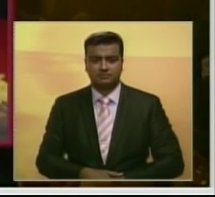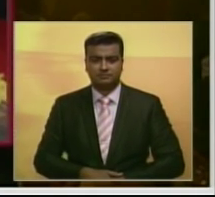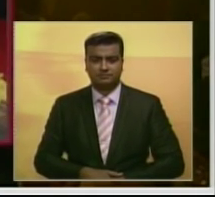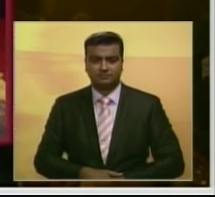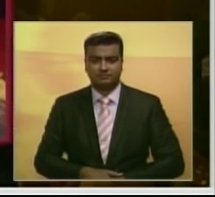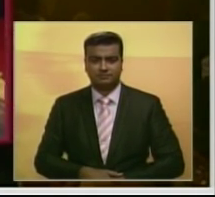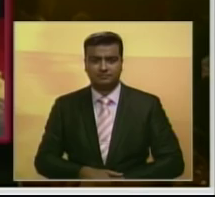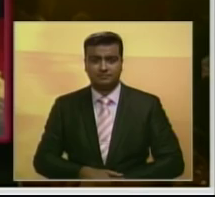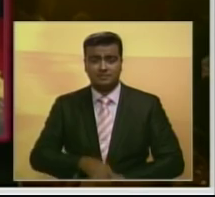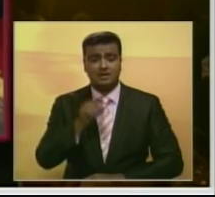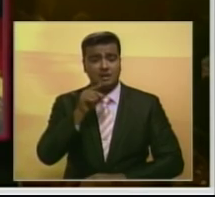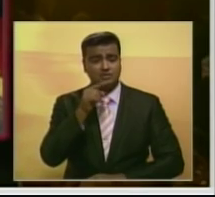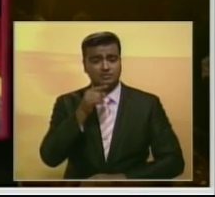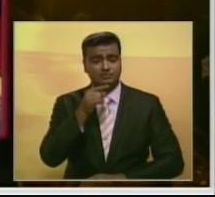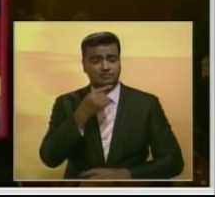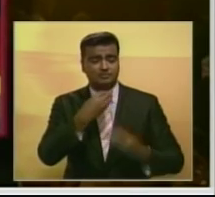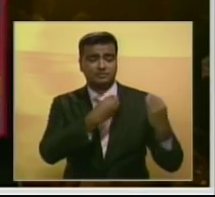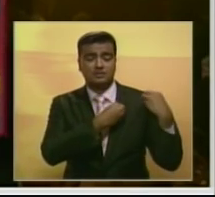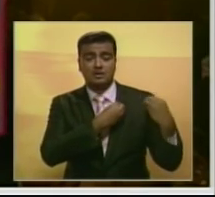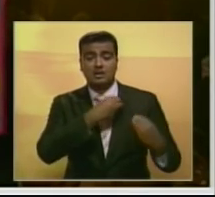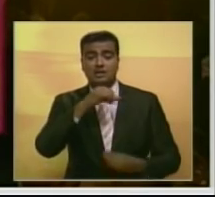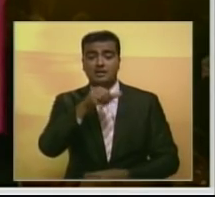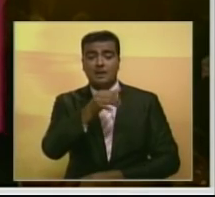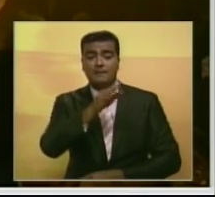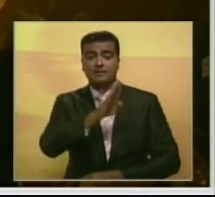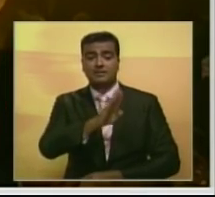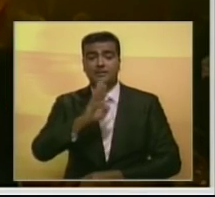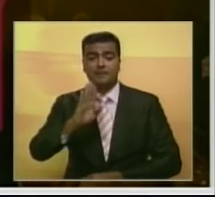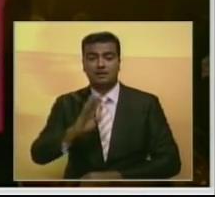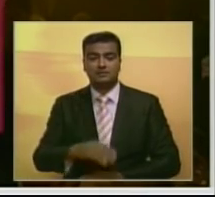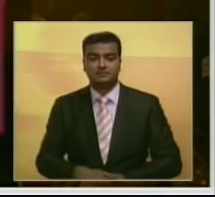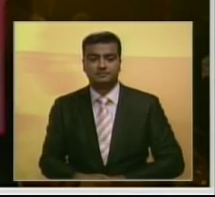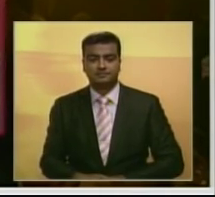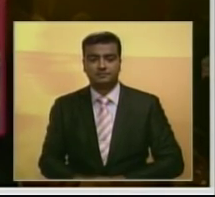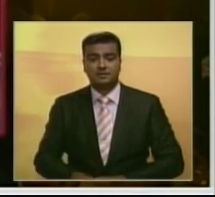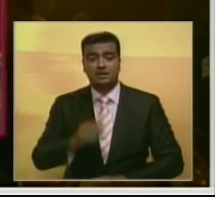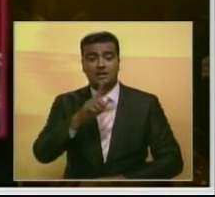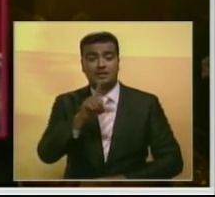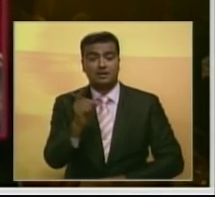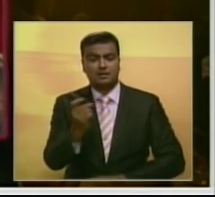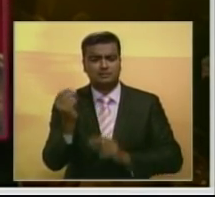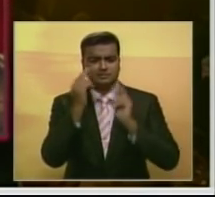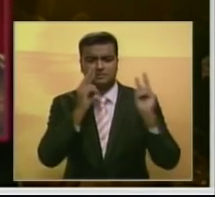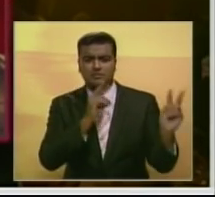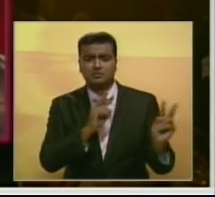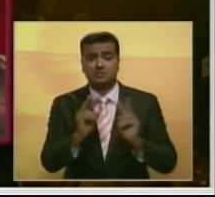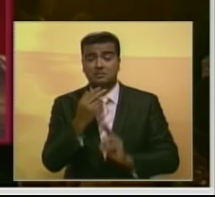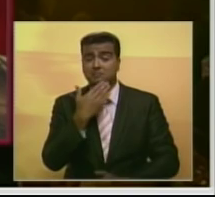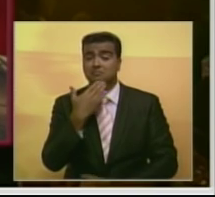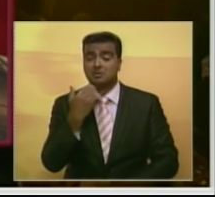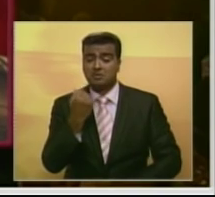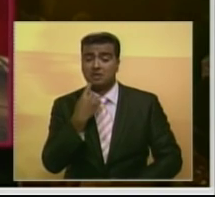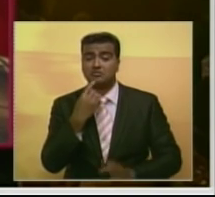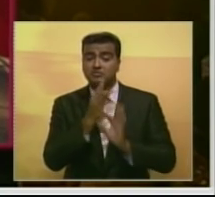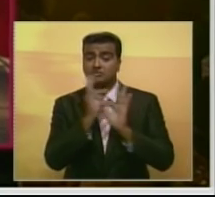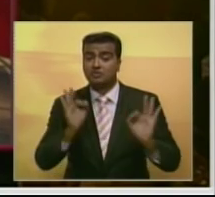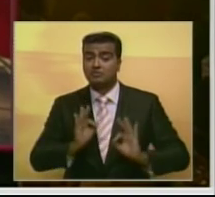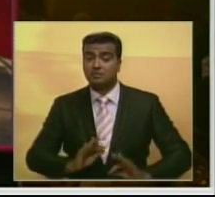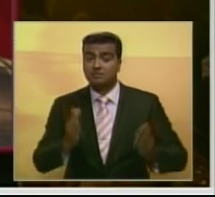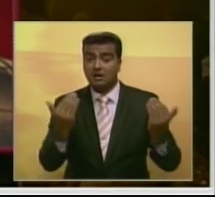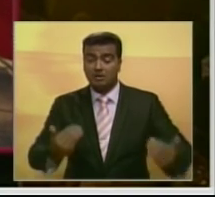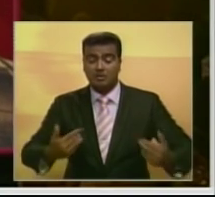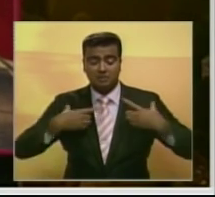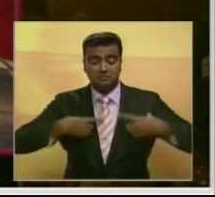lo usual, diseñado por Giambattista Valli. Lady Gaga continúa mostrando que ha mejorado su estilo, esta vez con